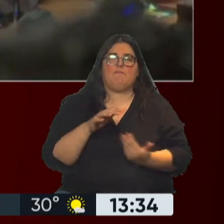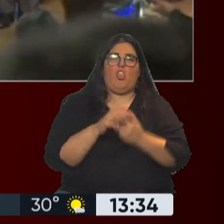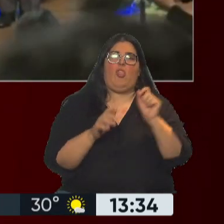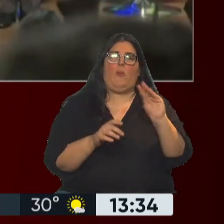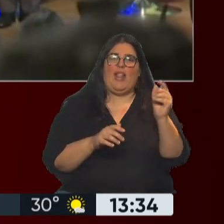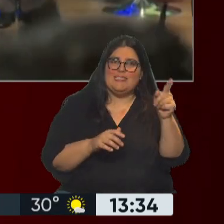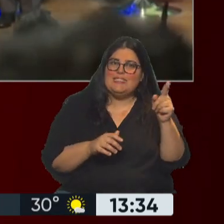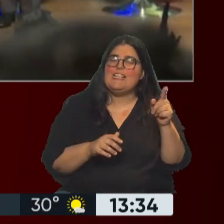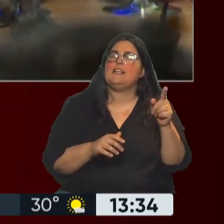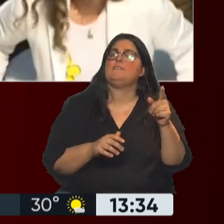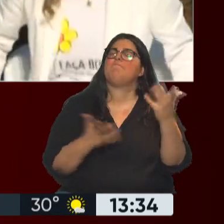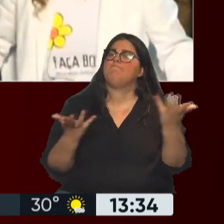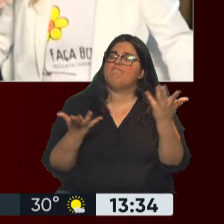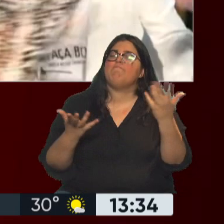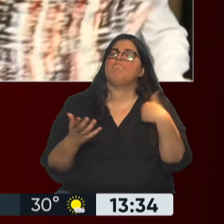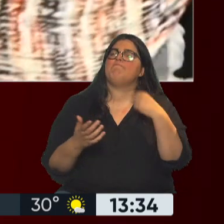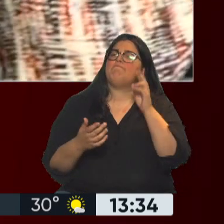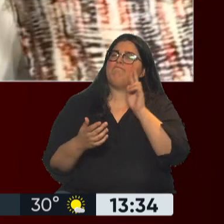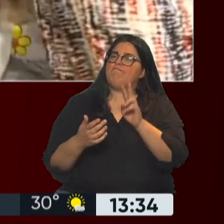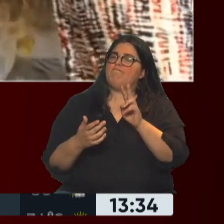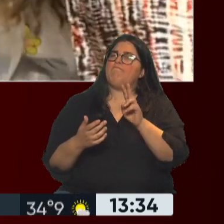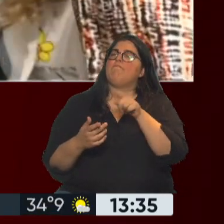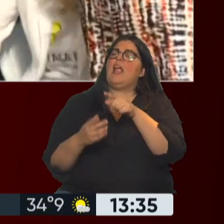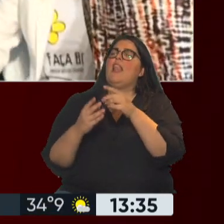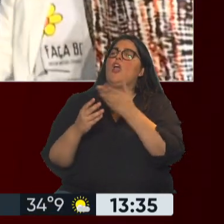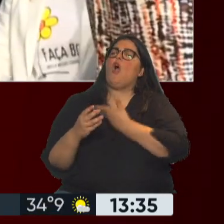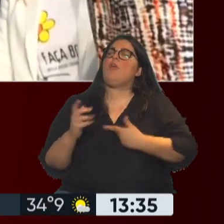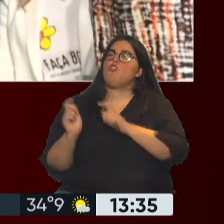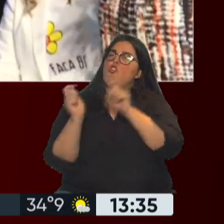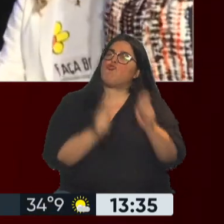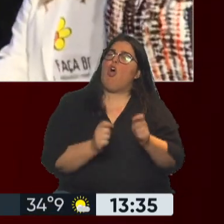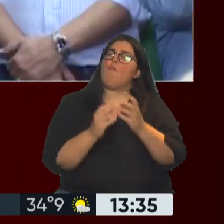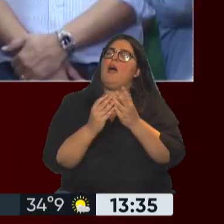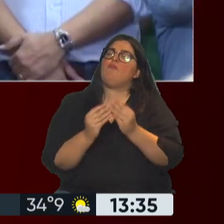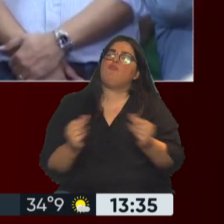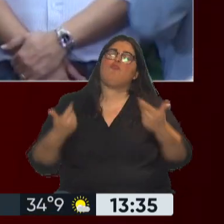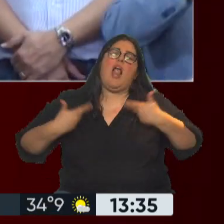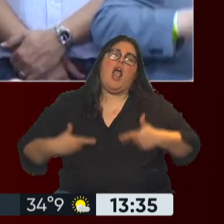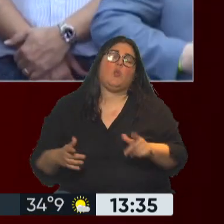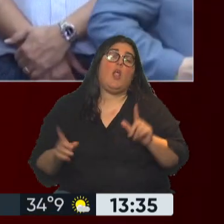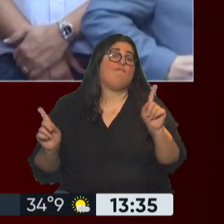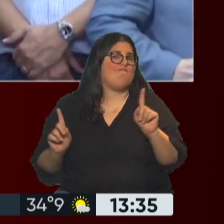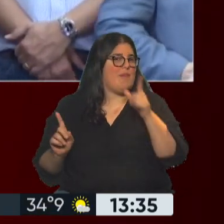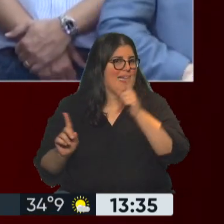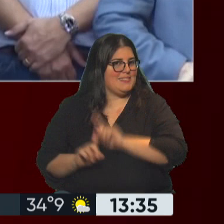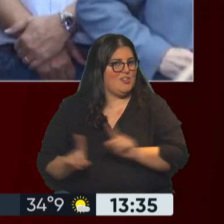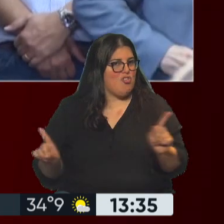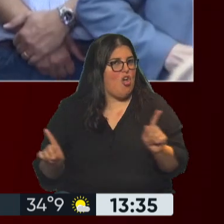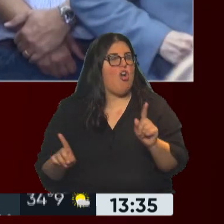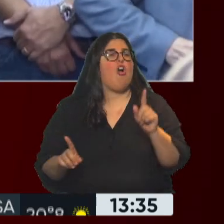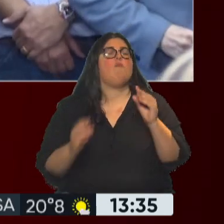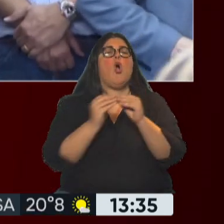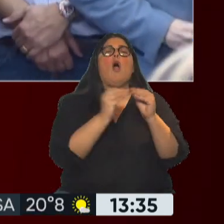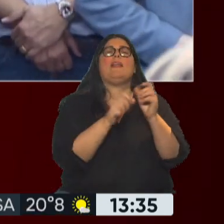un retiro tradicional? Seguramente no. Lo que a priori nos dicen nuestros colegas desde allá en Brasil es